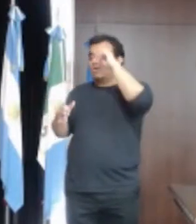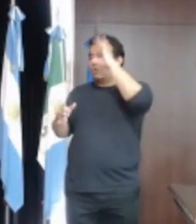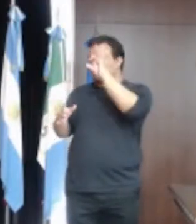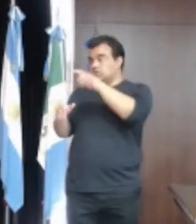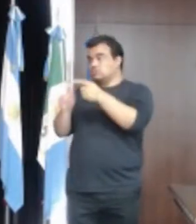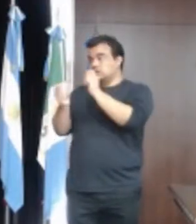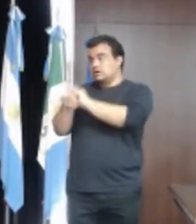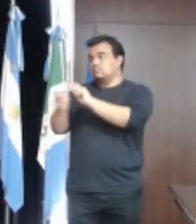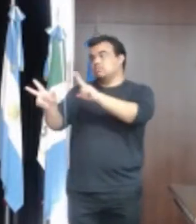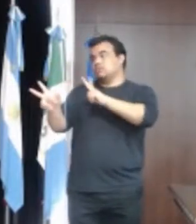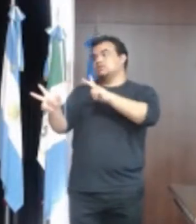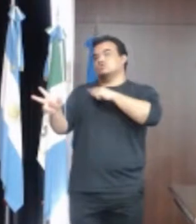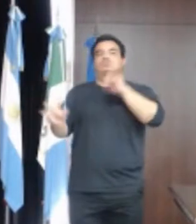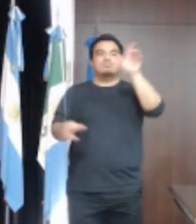nadie.